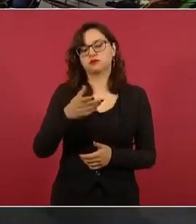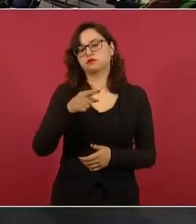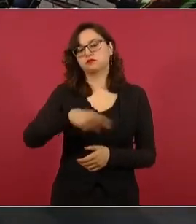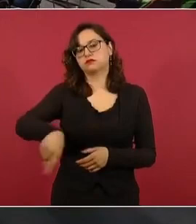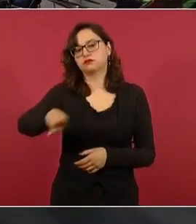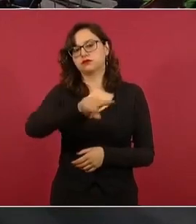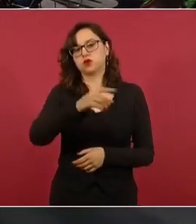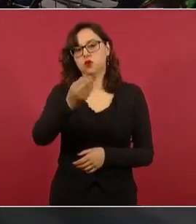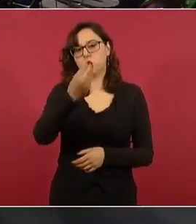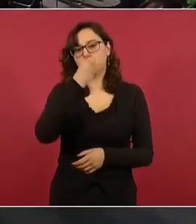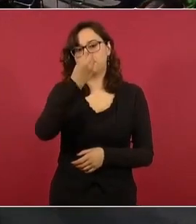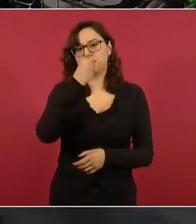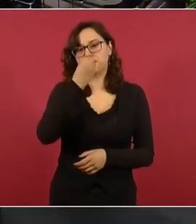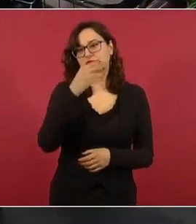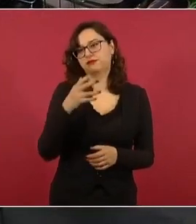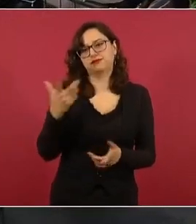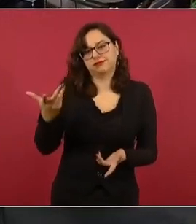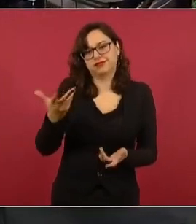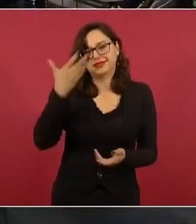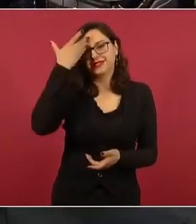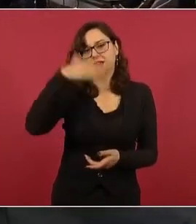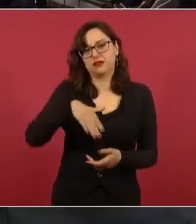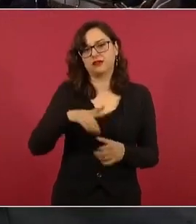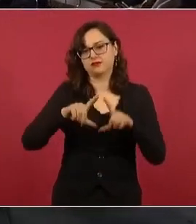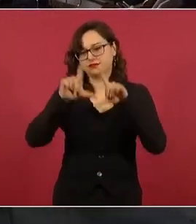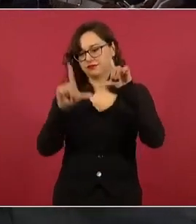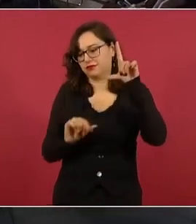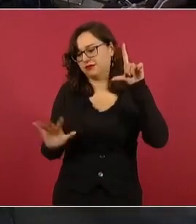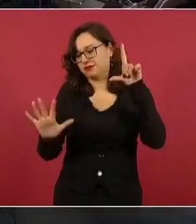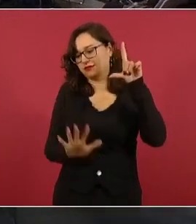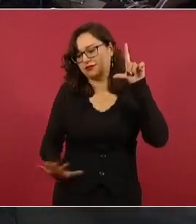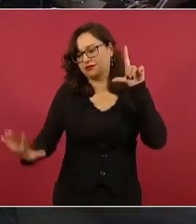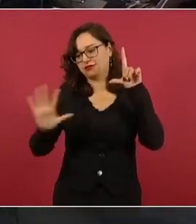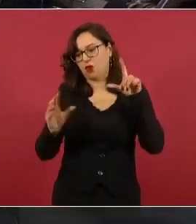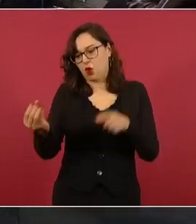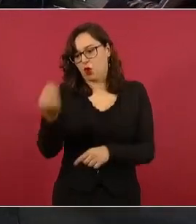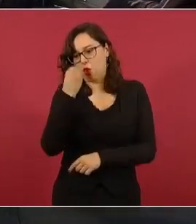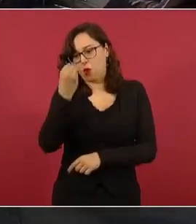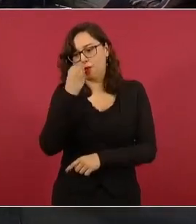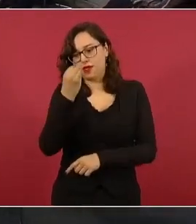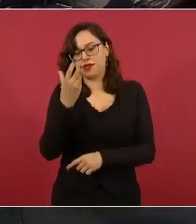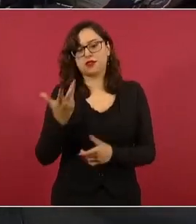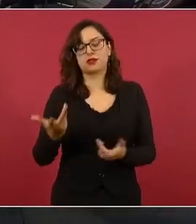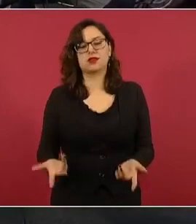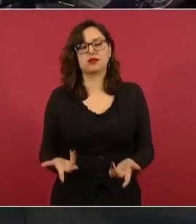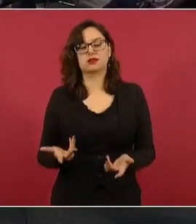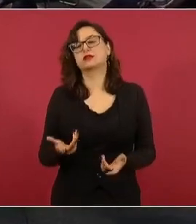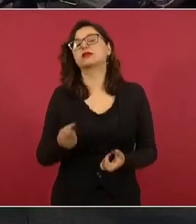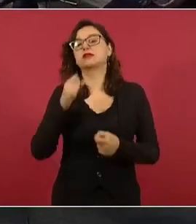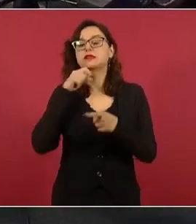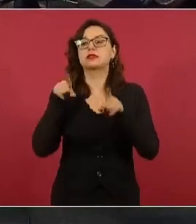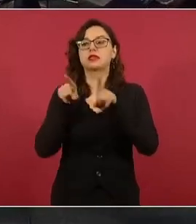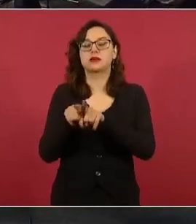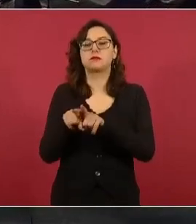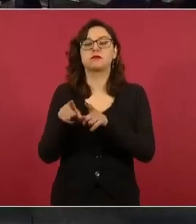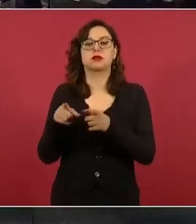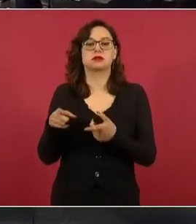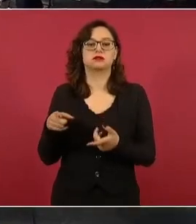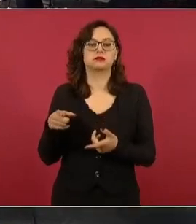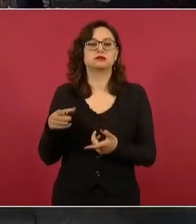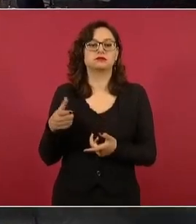alimenticia de toda esa región, que incluye Cuba, que incluye la